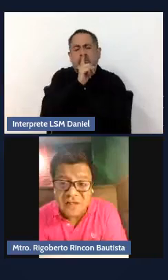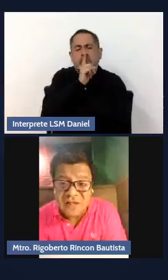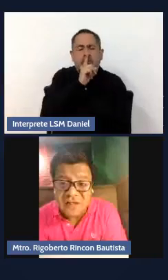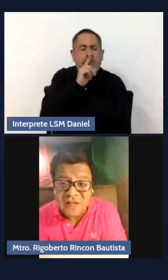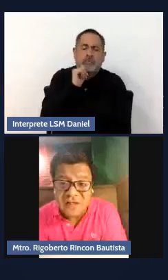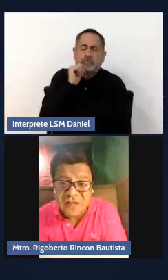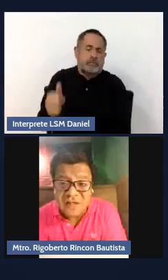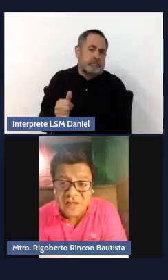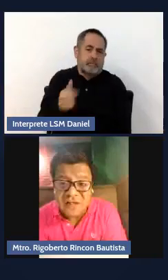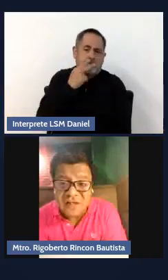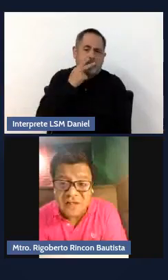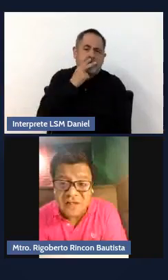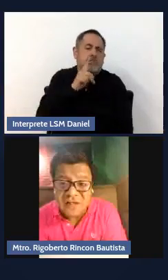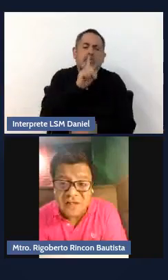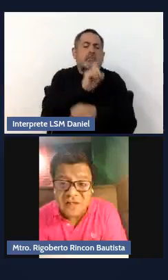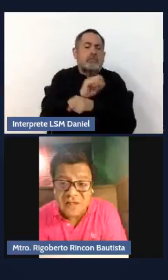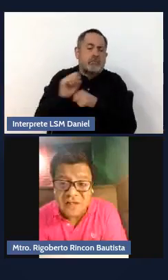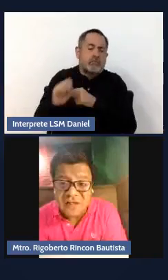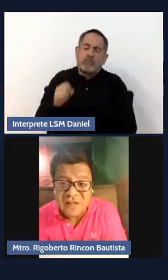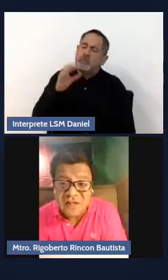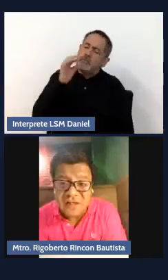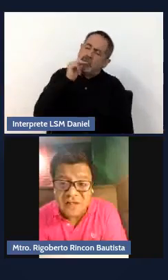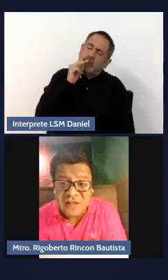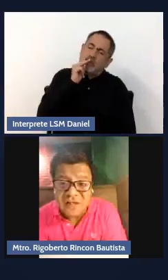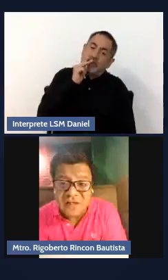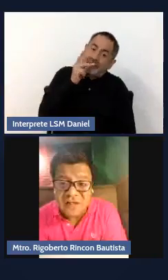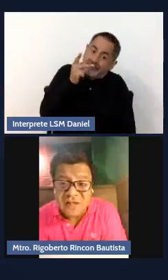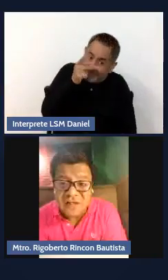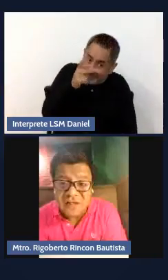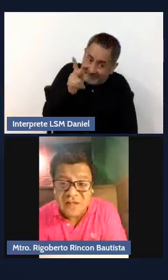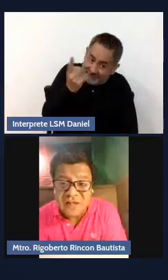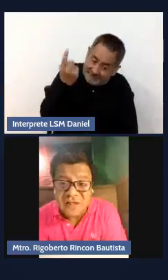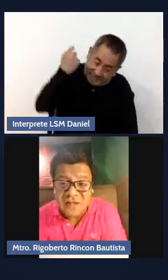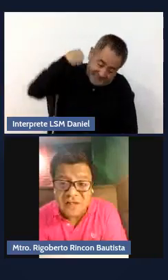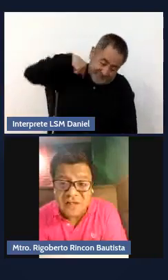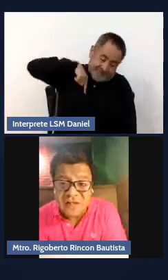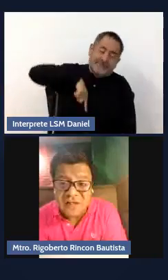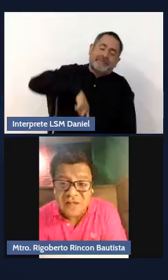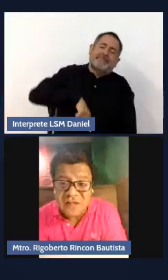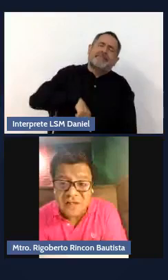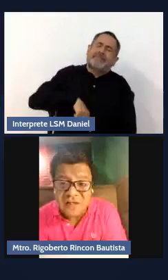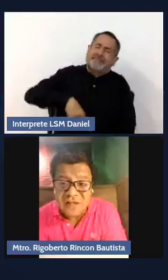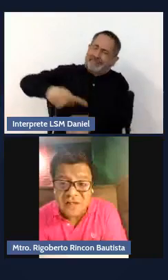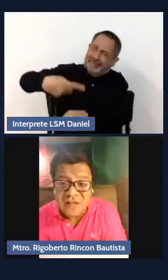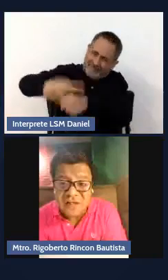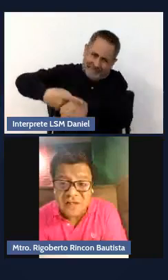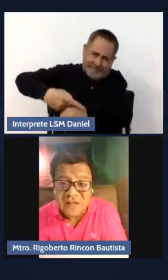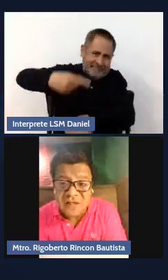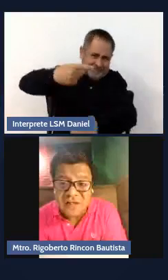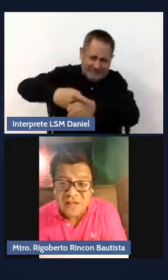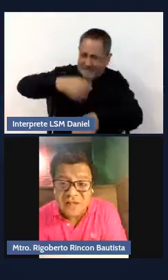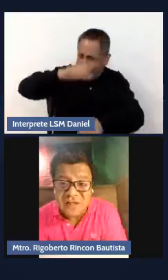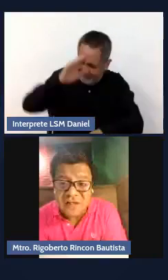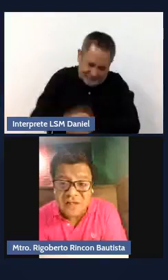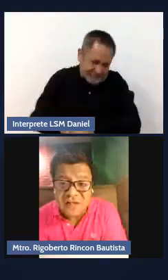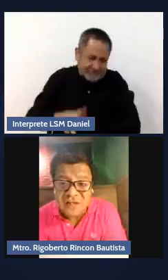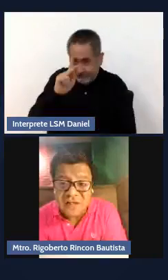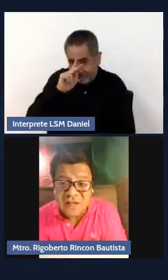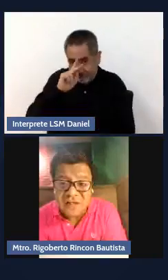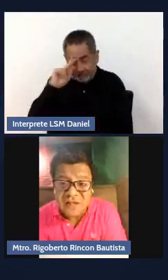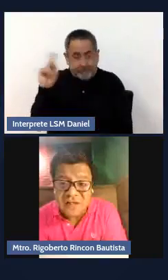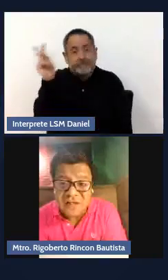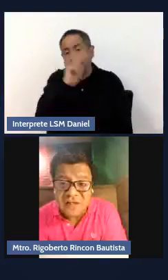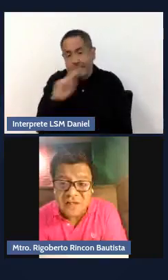tabaco, pues no lo genera, pero sí empieza a generar diversas circunstancias